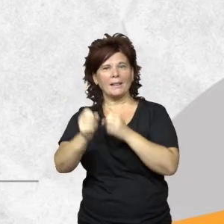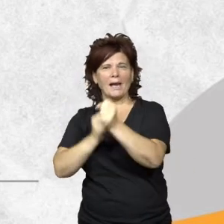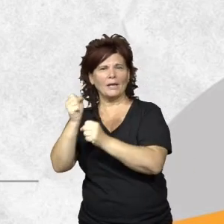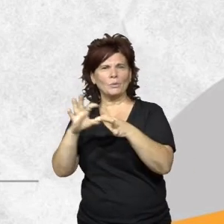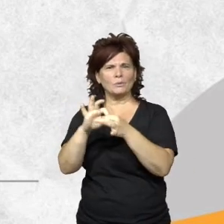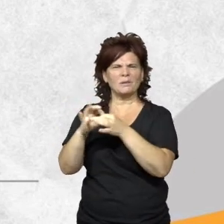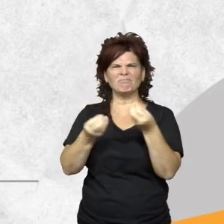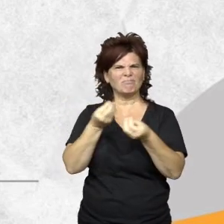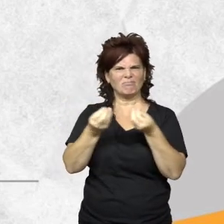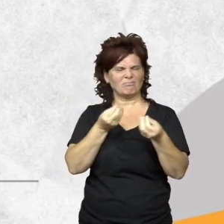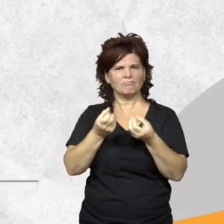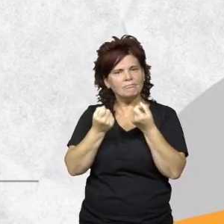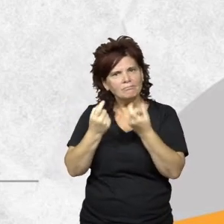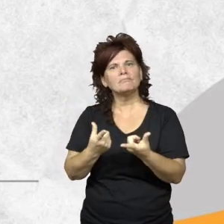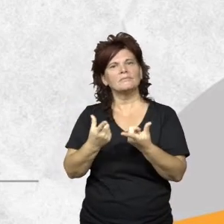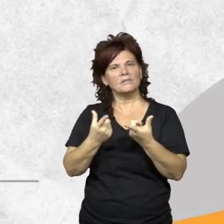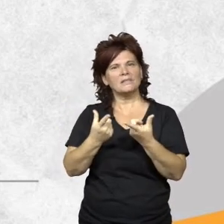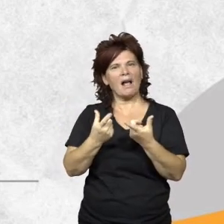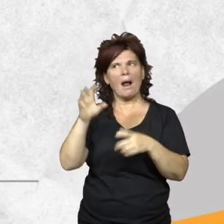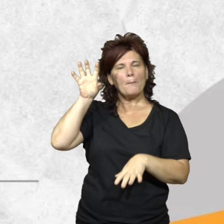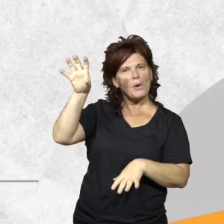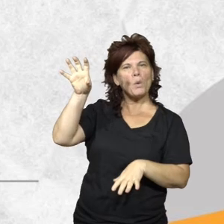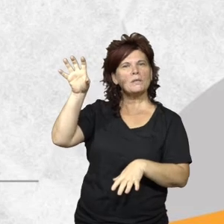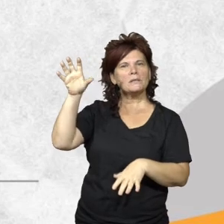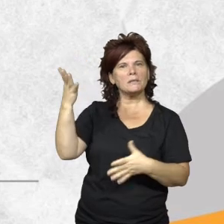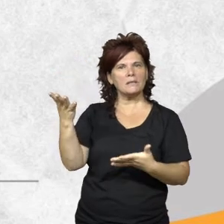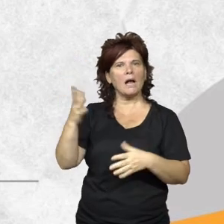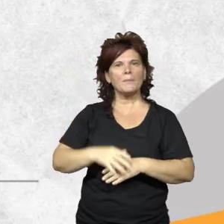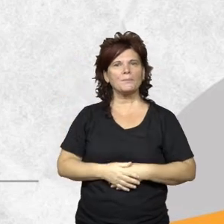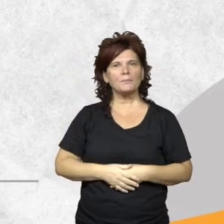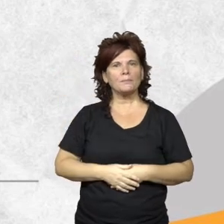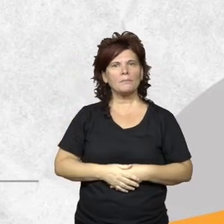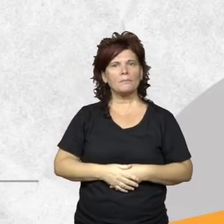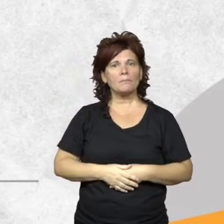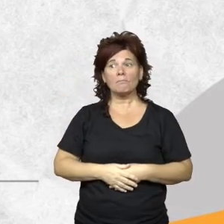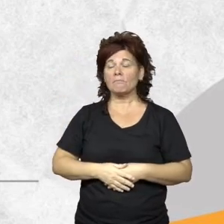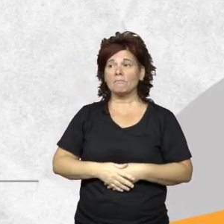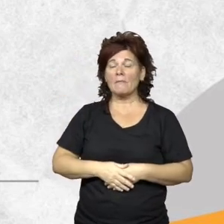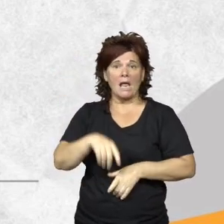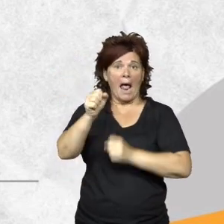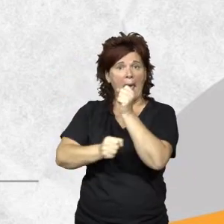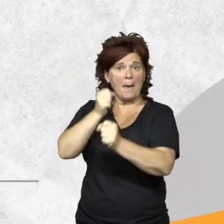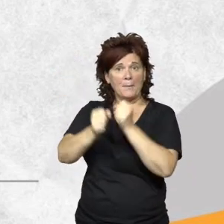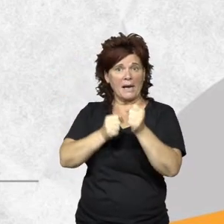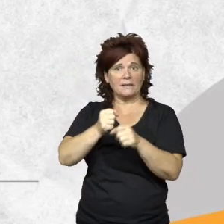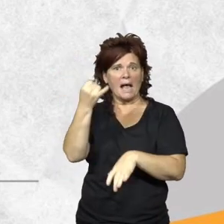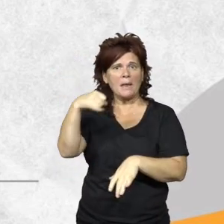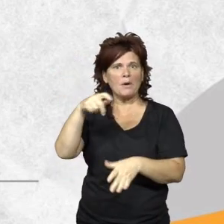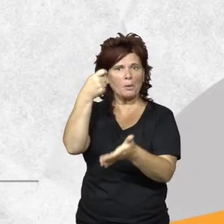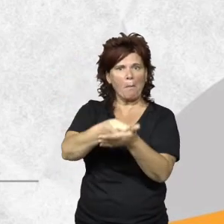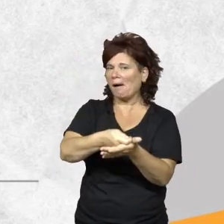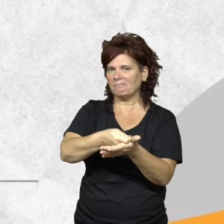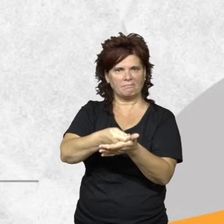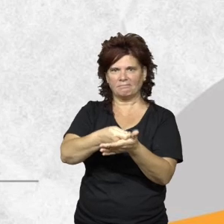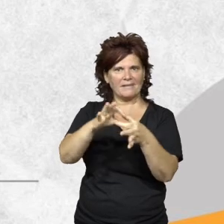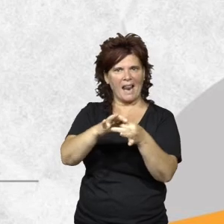un régimen fiscal aduanero para la provincia que exime del pago de impuestos tanto a